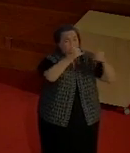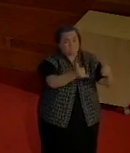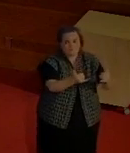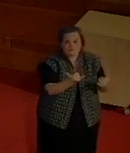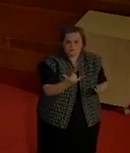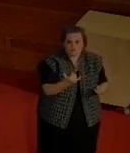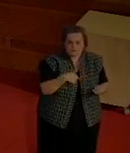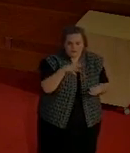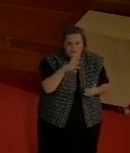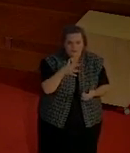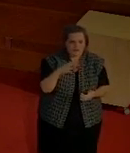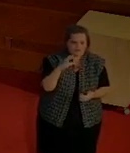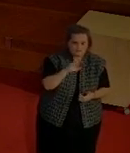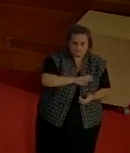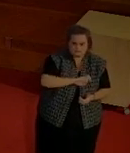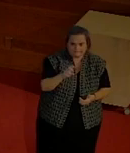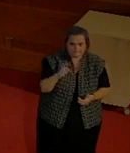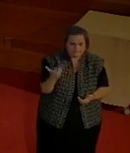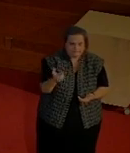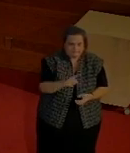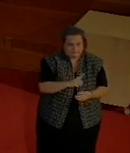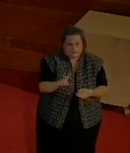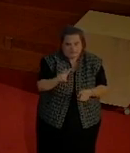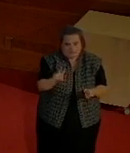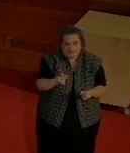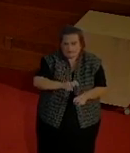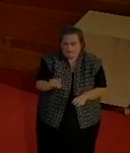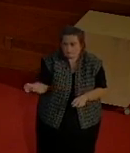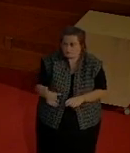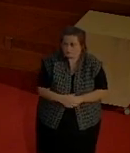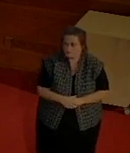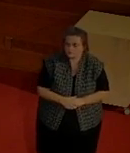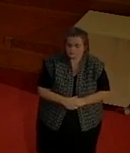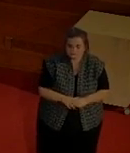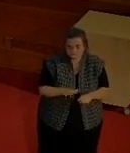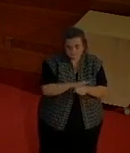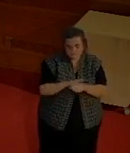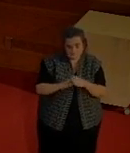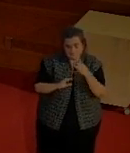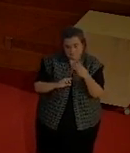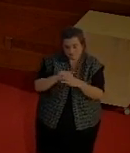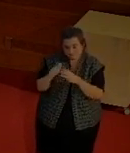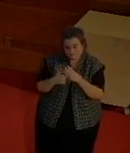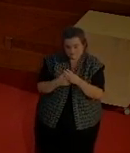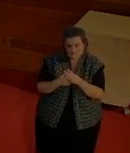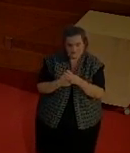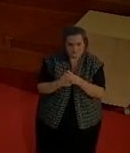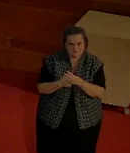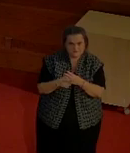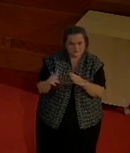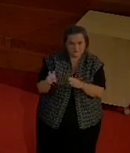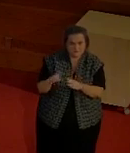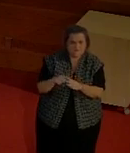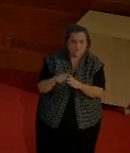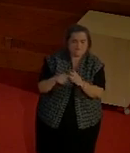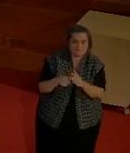cuántica la Inteligencia artificial y la construcción de semiconductores y en esos tres ámbitos que estoy diciendo china ha